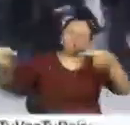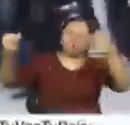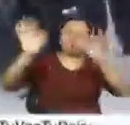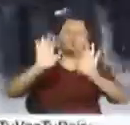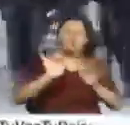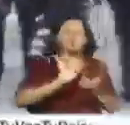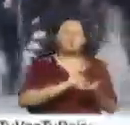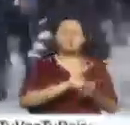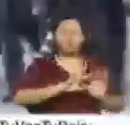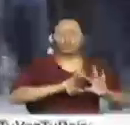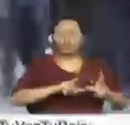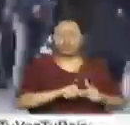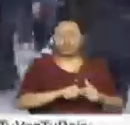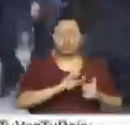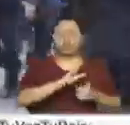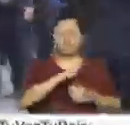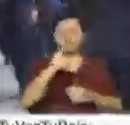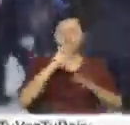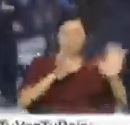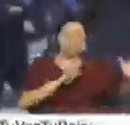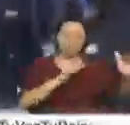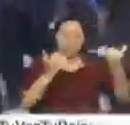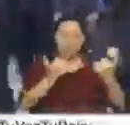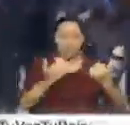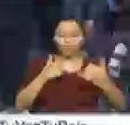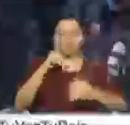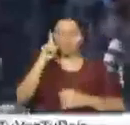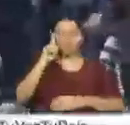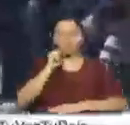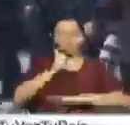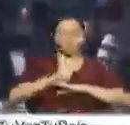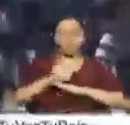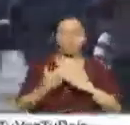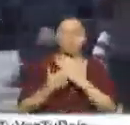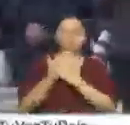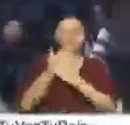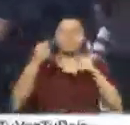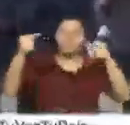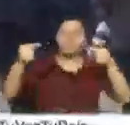corrupción. Moon ha prometido transformar a Corea del Sur en un nuevo país.